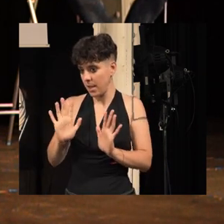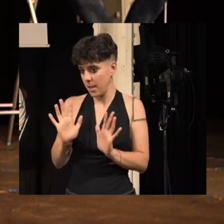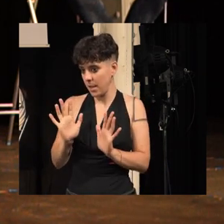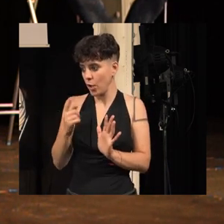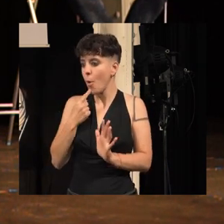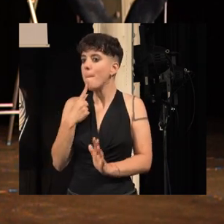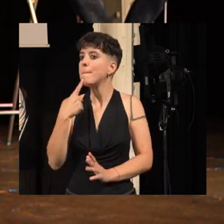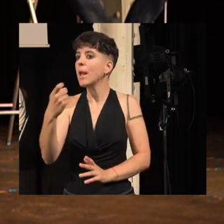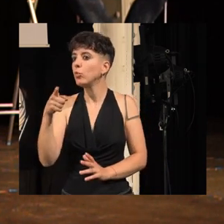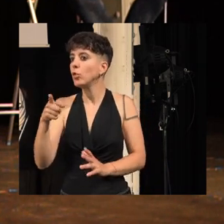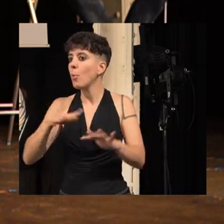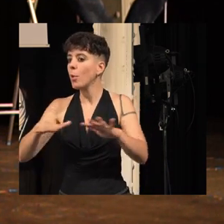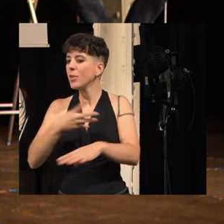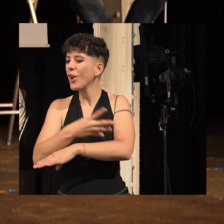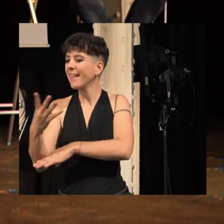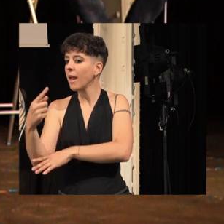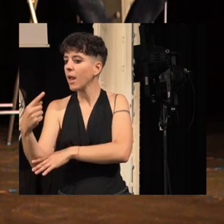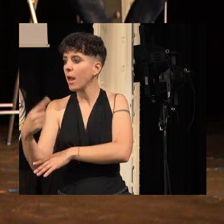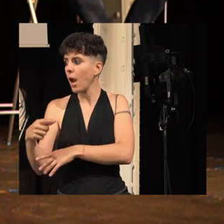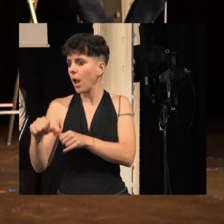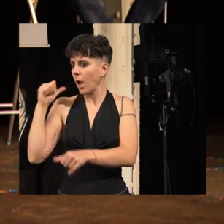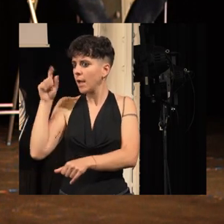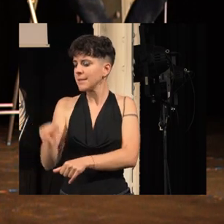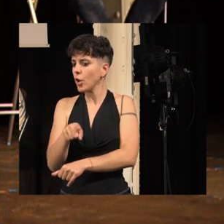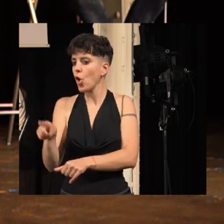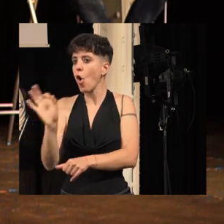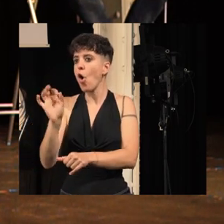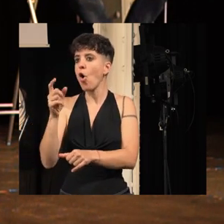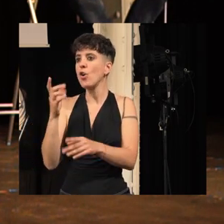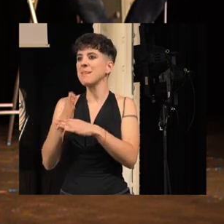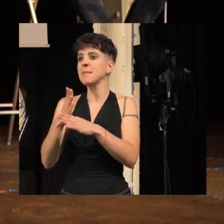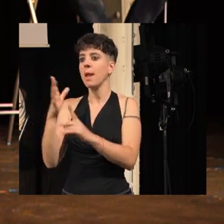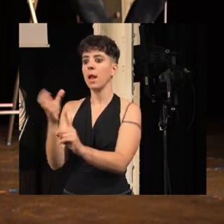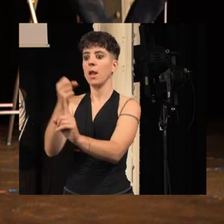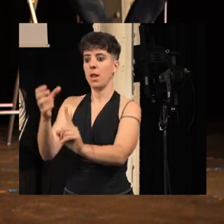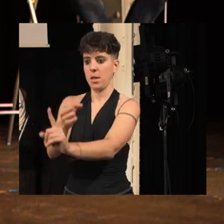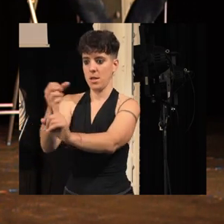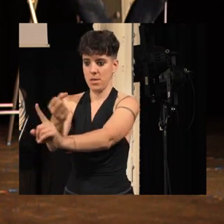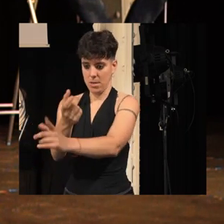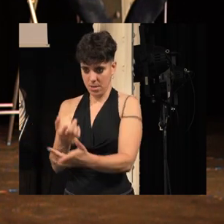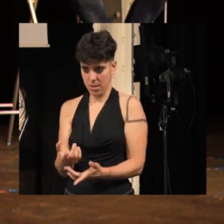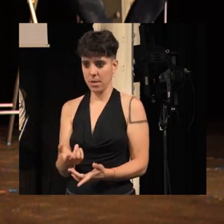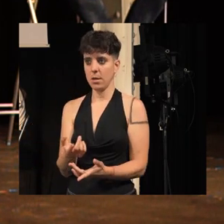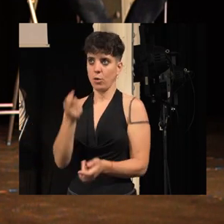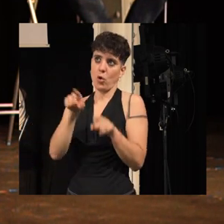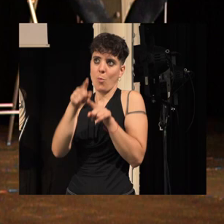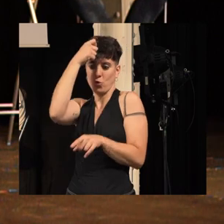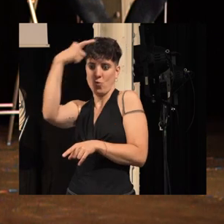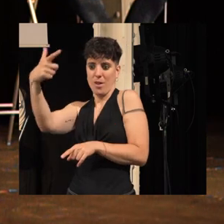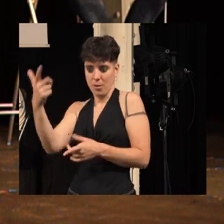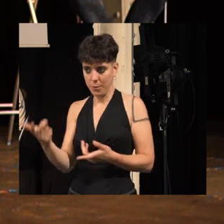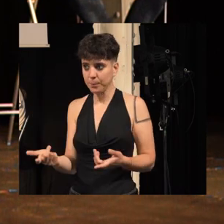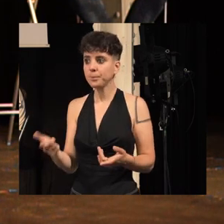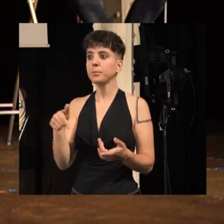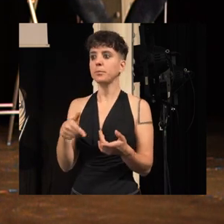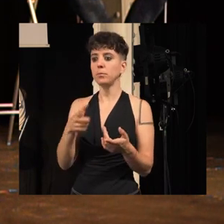movimiento LGTB, o si siempre fue una quimera. Y si tenemos, tenemos registro de